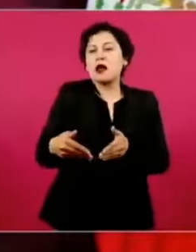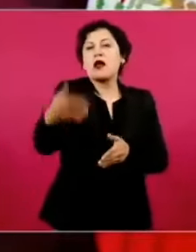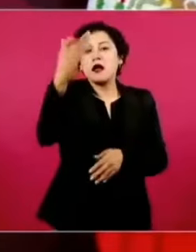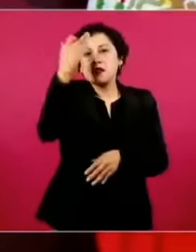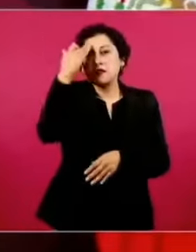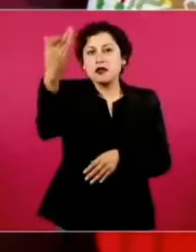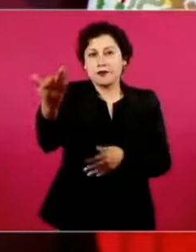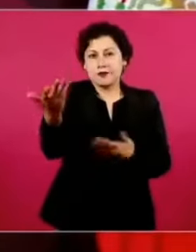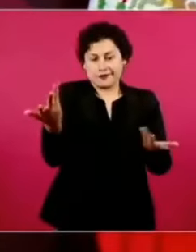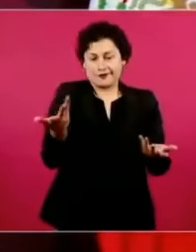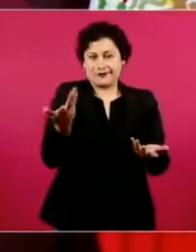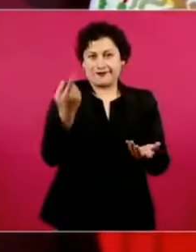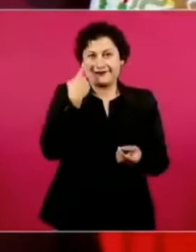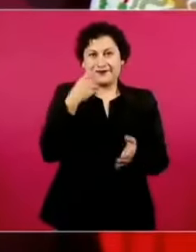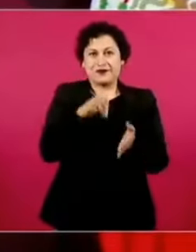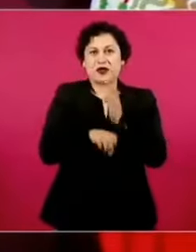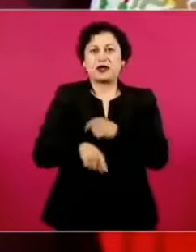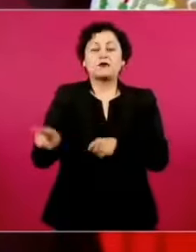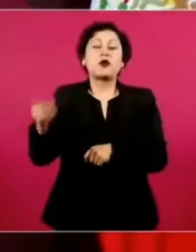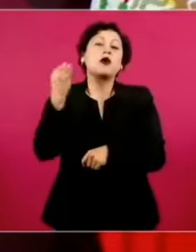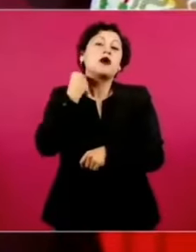los abogados,